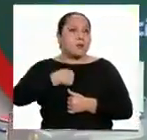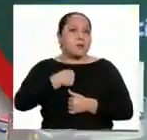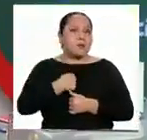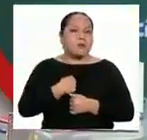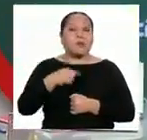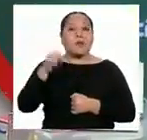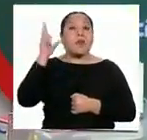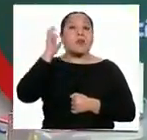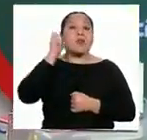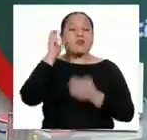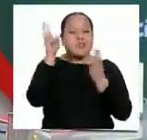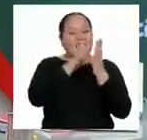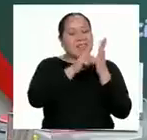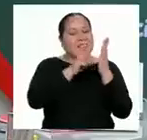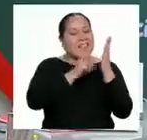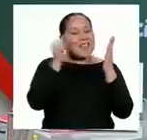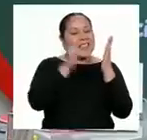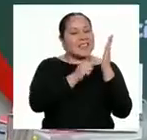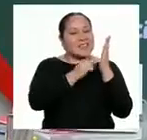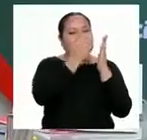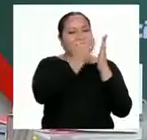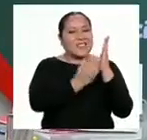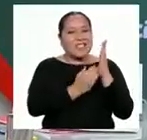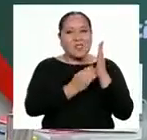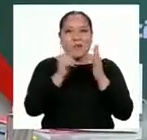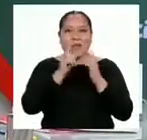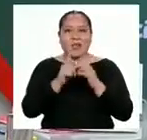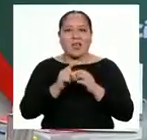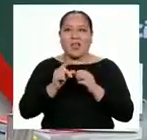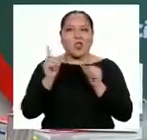van a escuchar leerles estos textos para que dejen